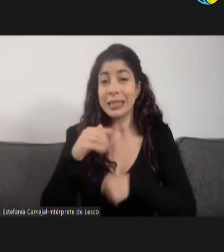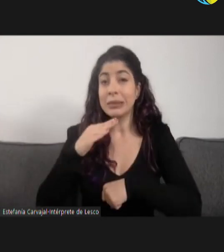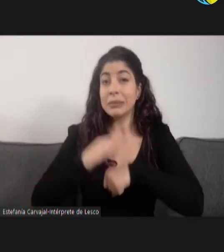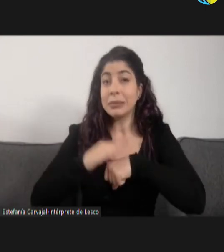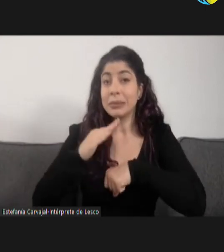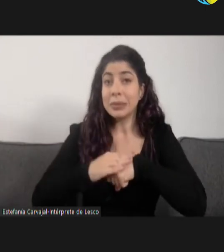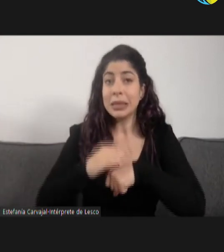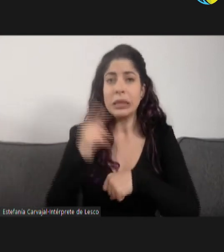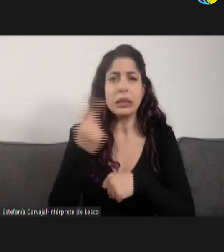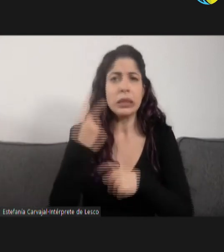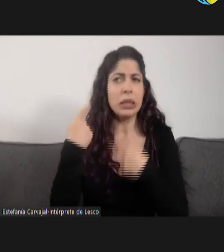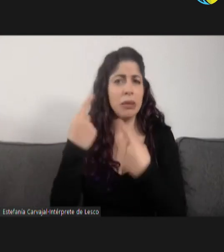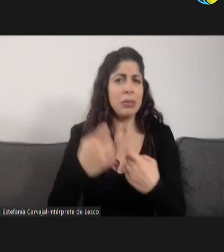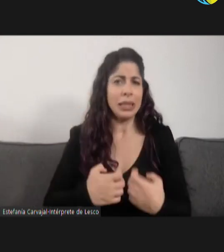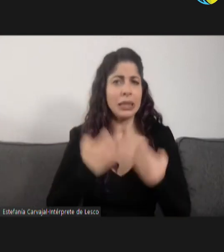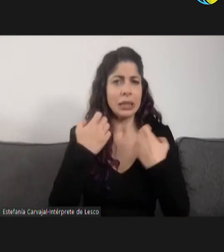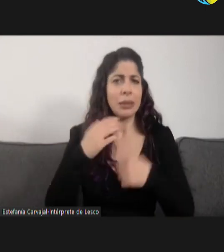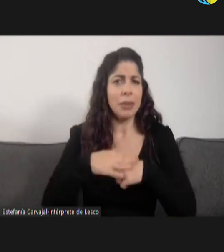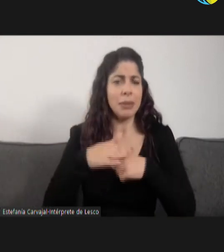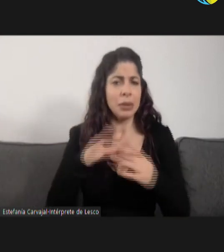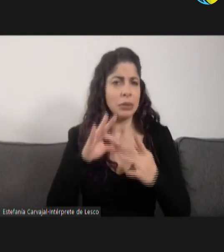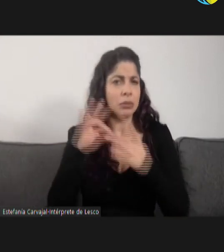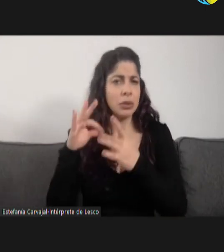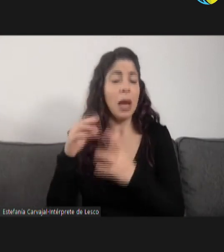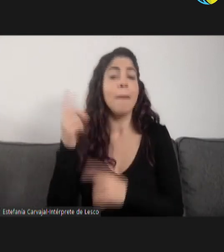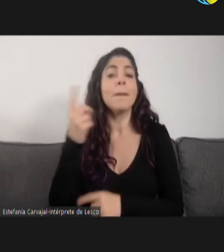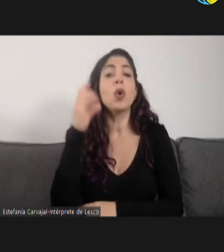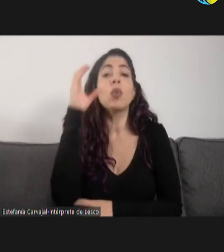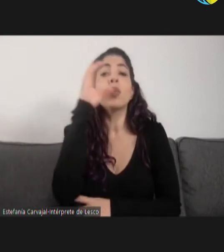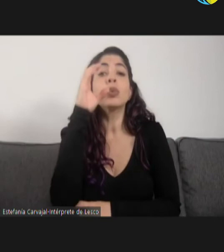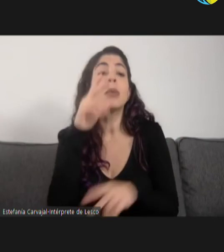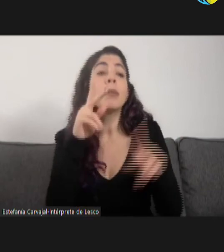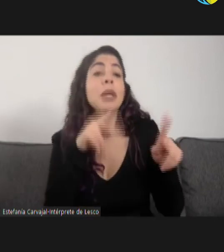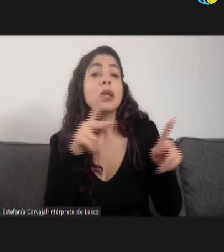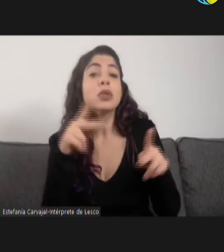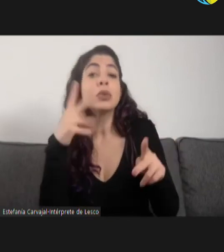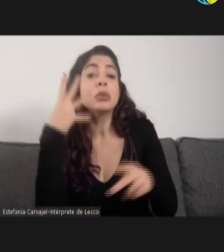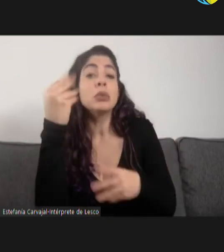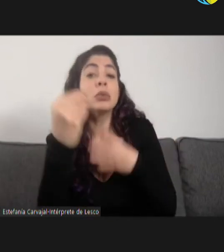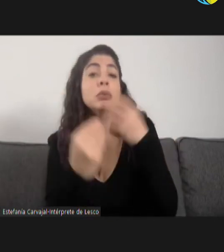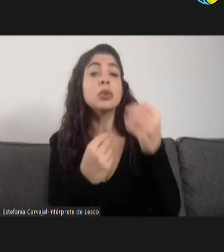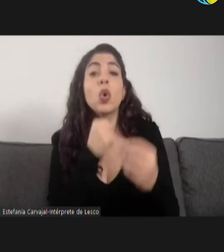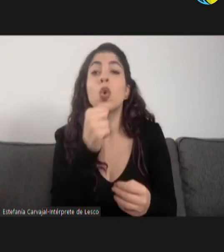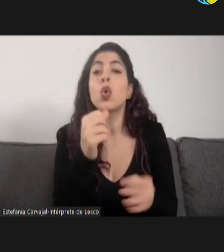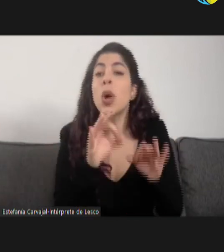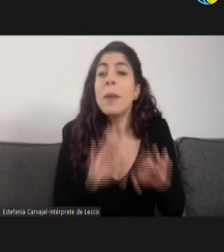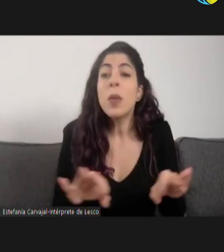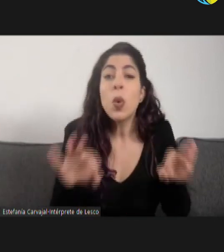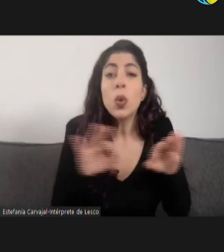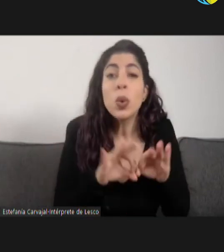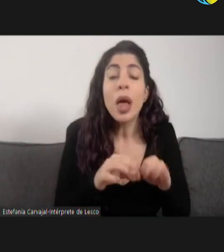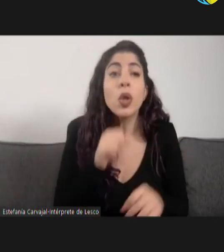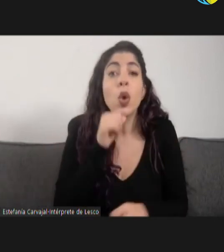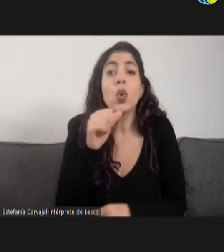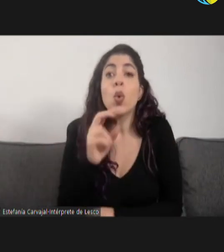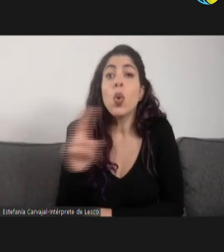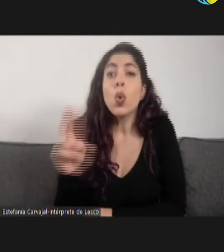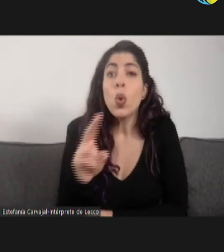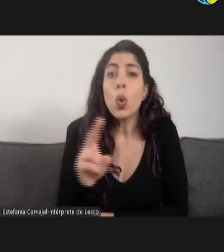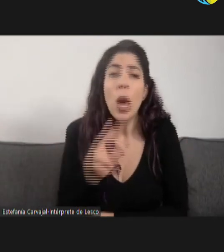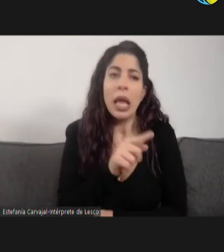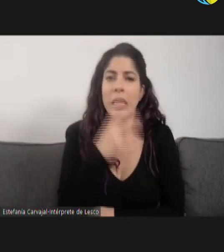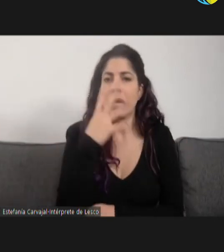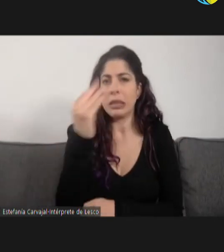ha existido. Lo que buscamos acá es justamente que las movilizaciones que no son esenciales, que no son para asuntos urgentes, no se